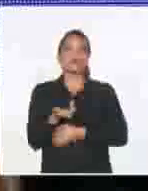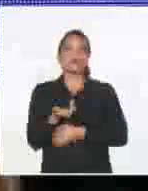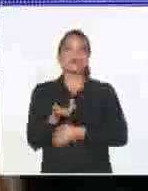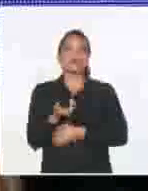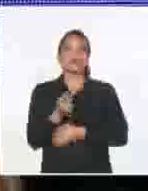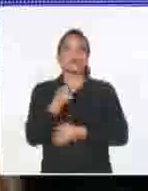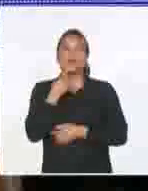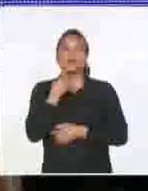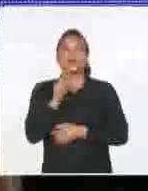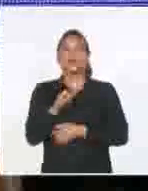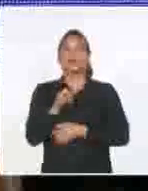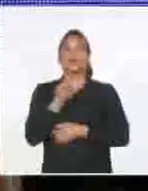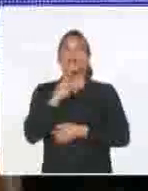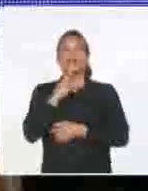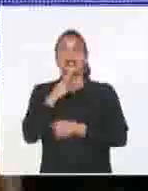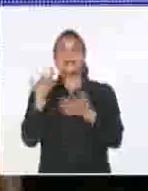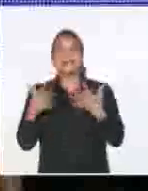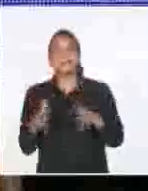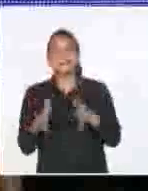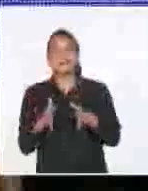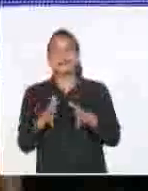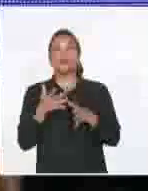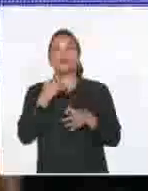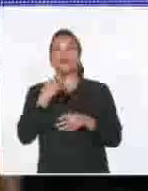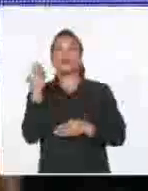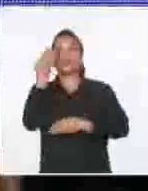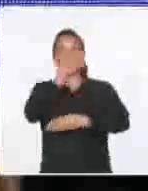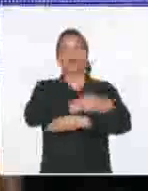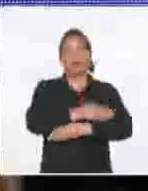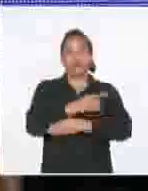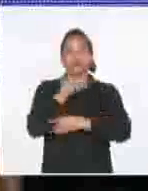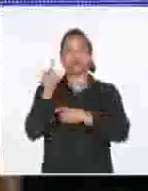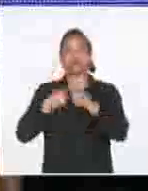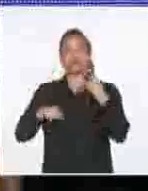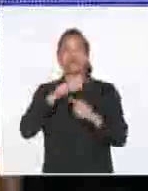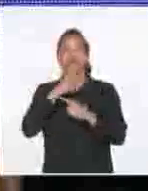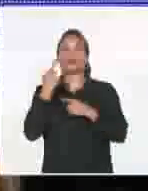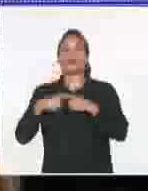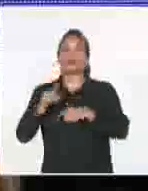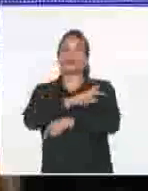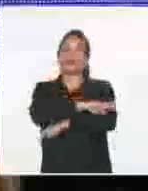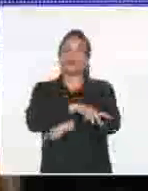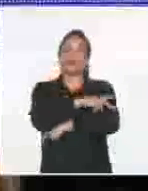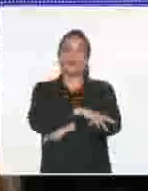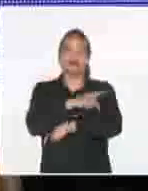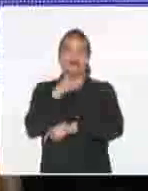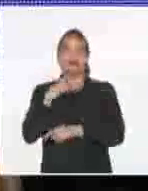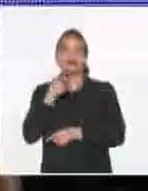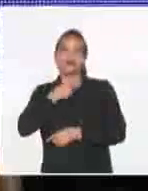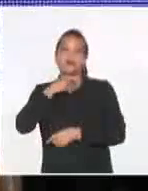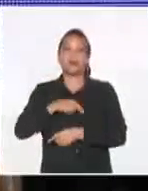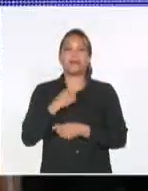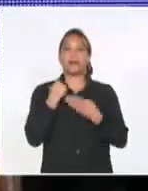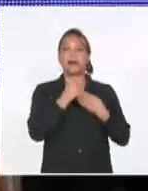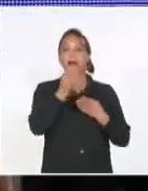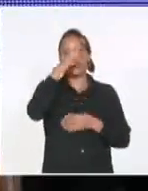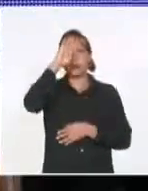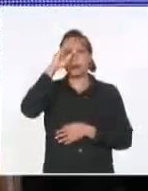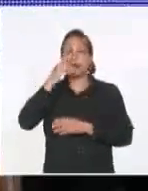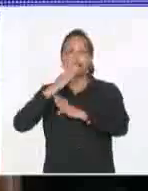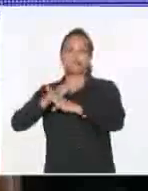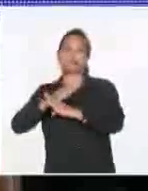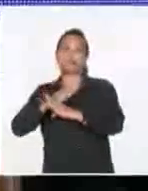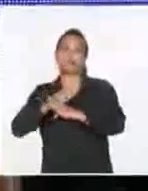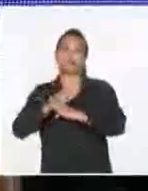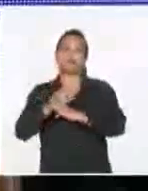disuasorio, intimidatorio del bloqueo que transmite el miedo a realizar